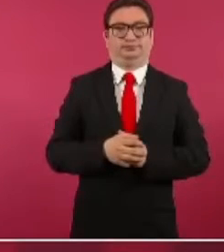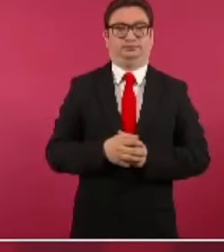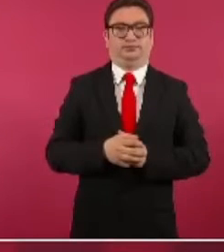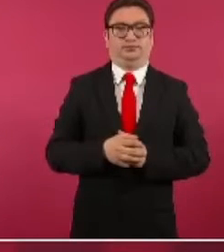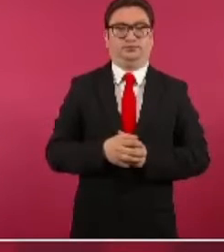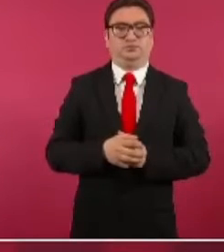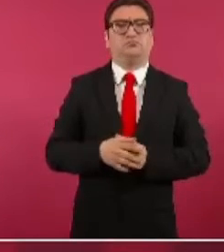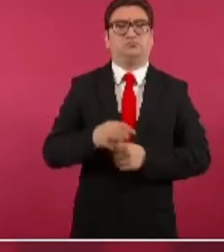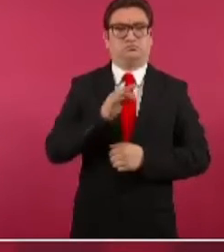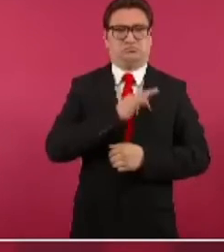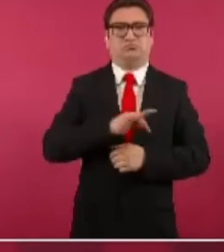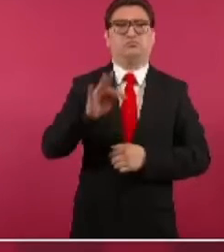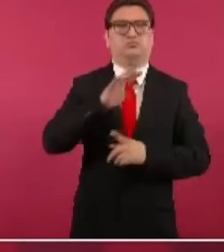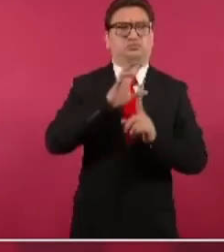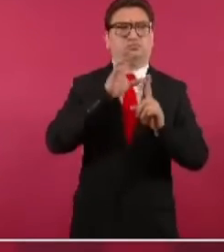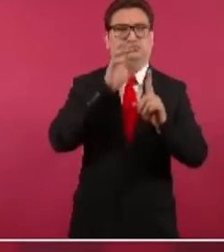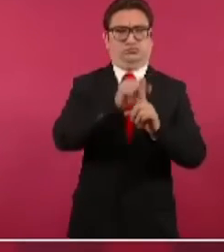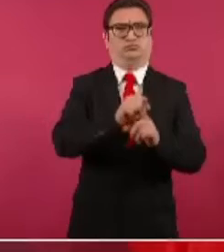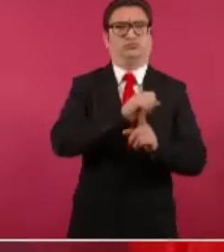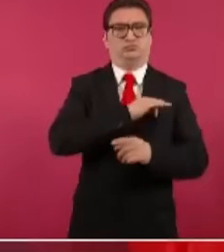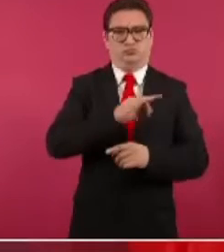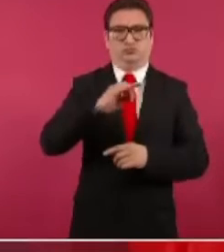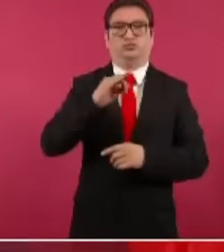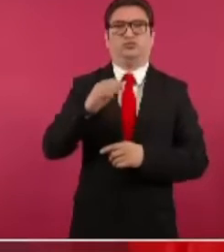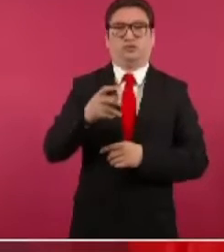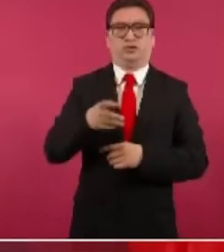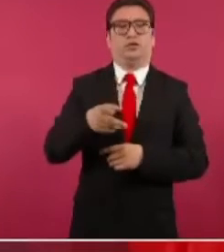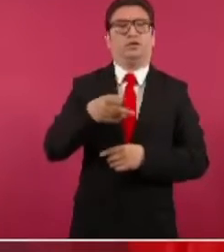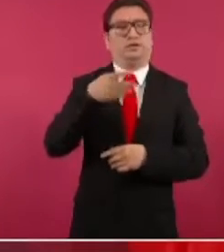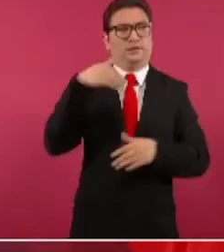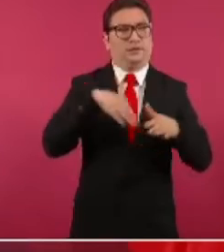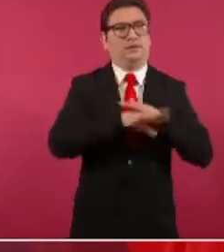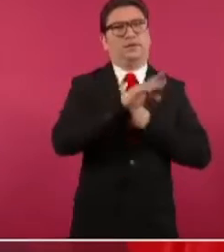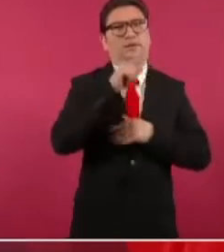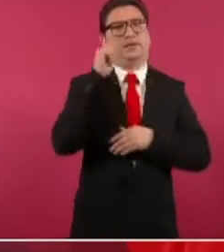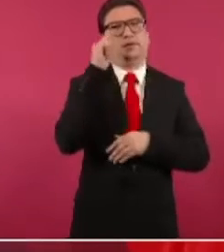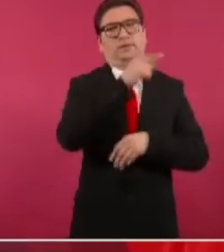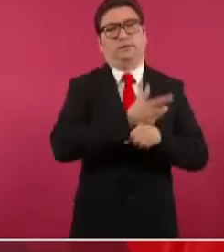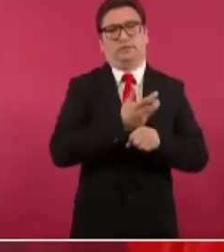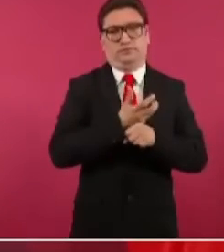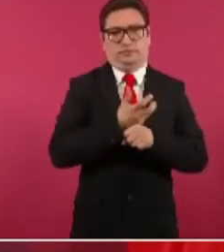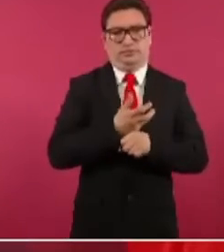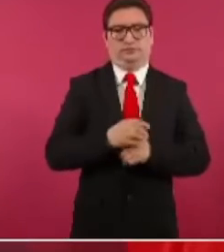se puede lograr que ingrese a Estados Unidos.